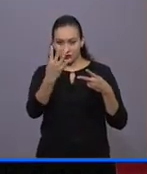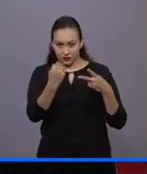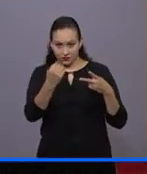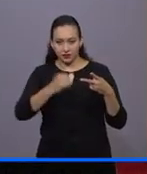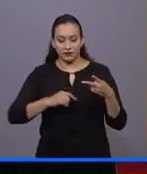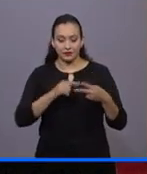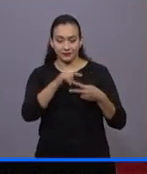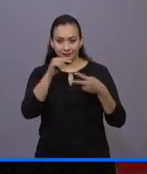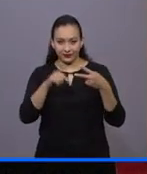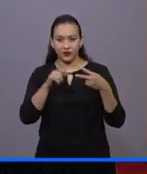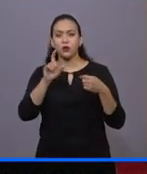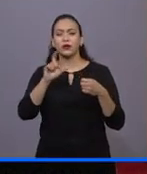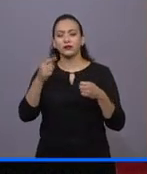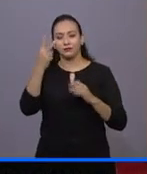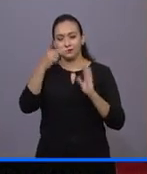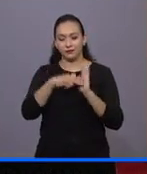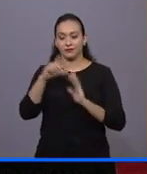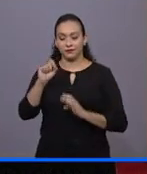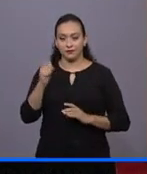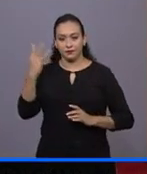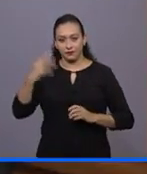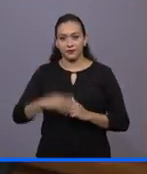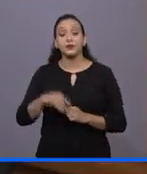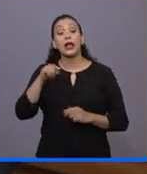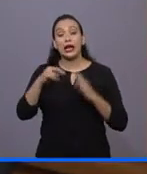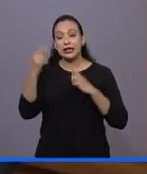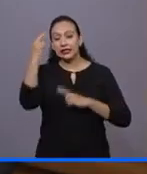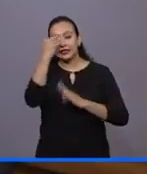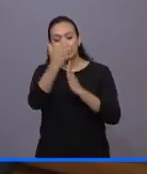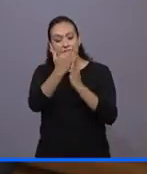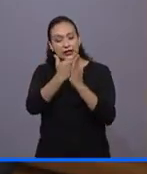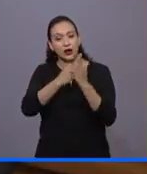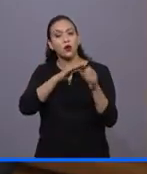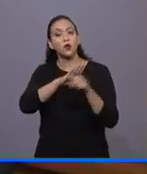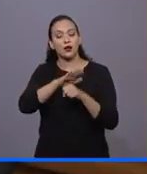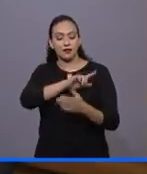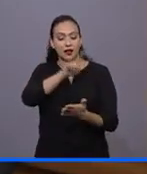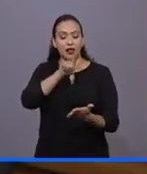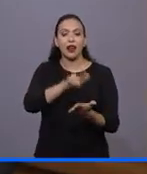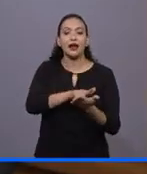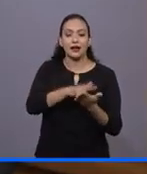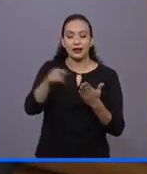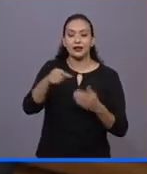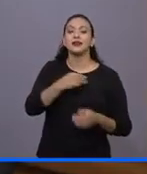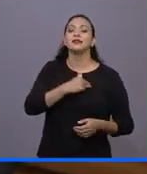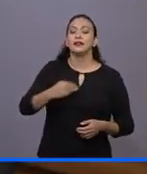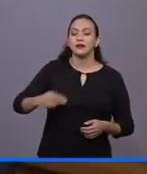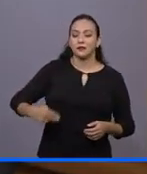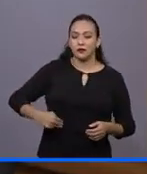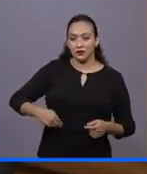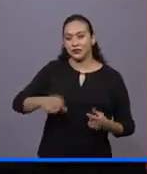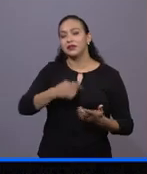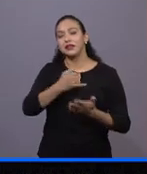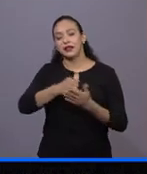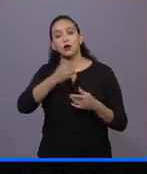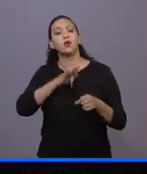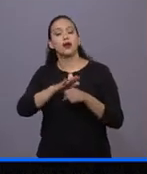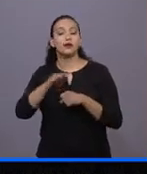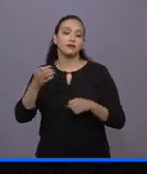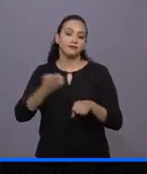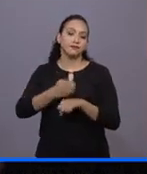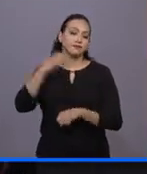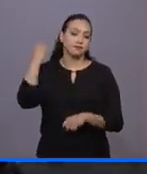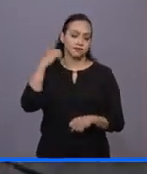69, ambas de 2024, en la que invalidó disposiciones de leyes de ingresos de diversos municipios del estado